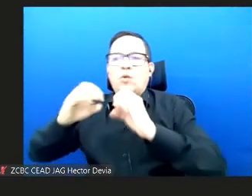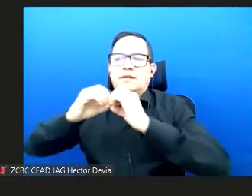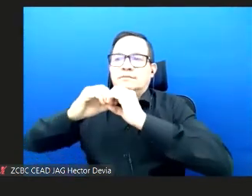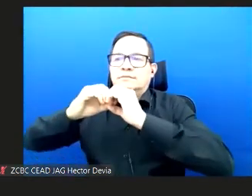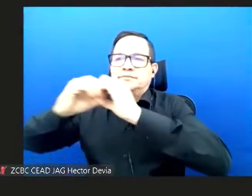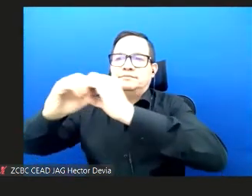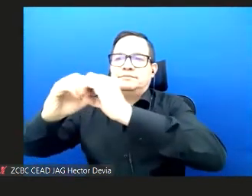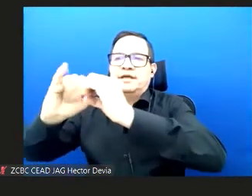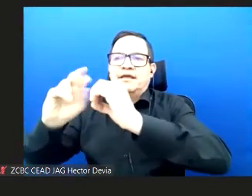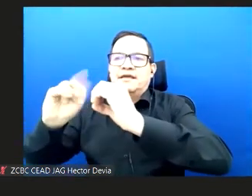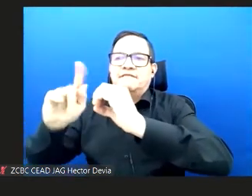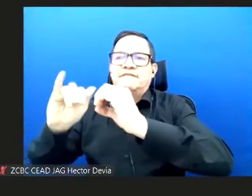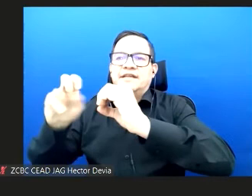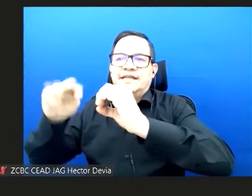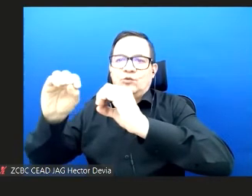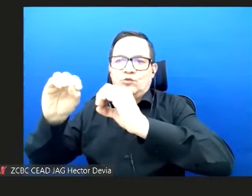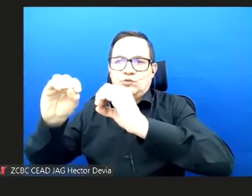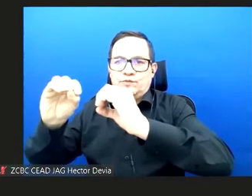el conjunto D